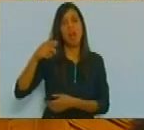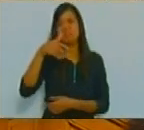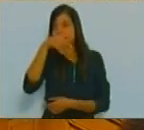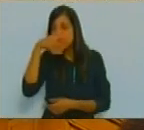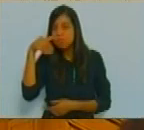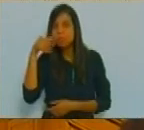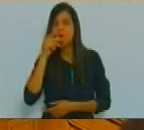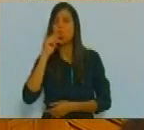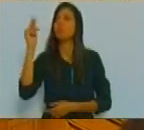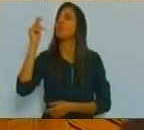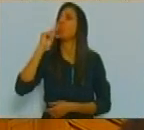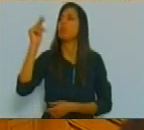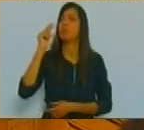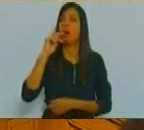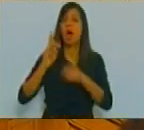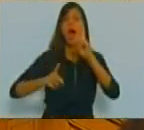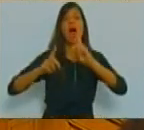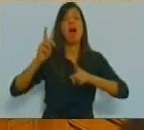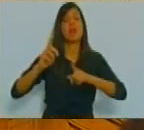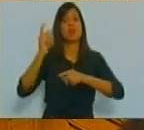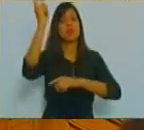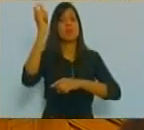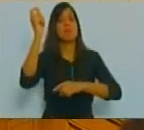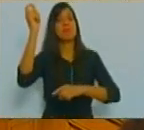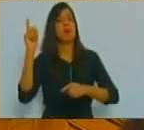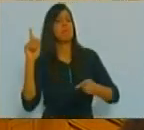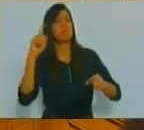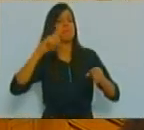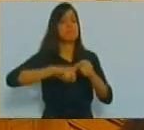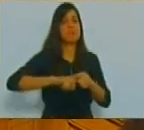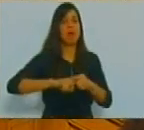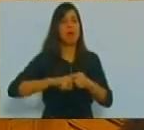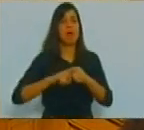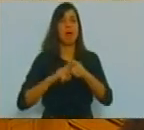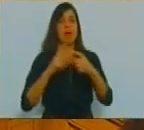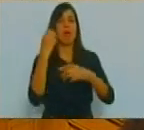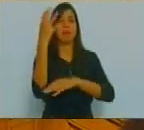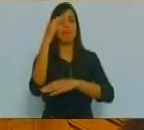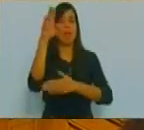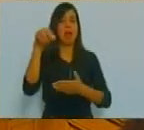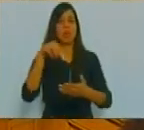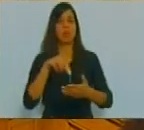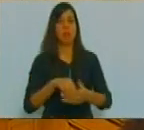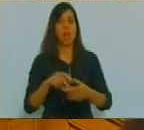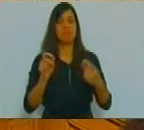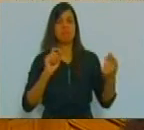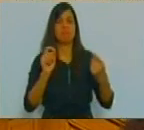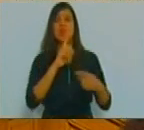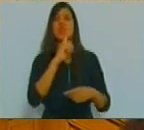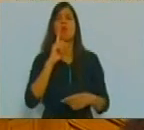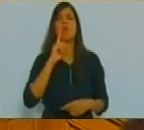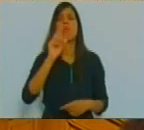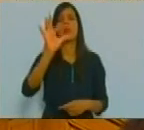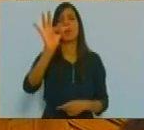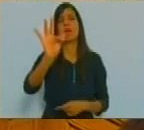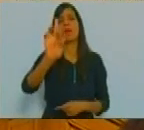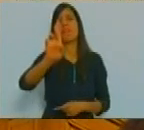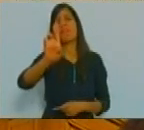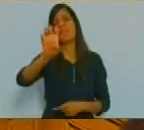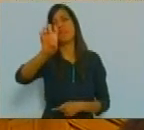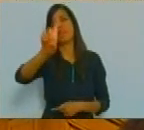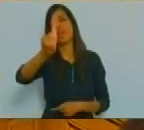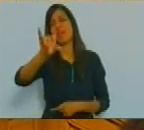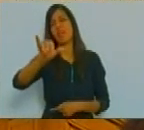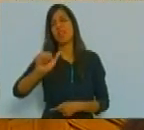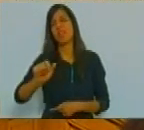muchos de ellos están allí en la asamblea nacional y muchos de ellos este ellos están en esa justa directiva como freddy guevara como capriles y todos